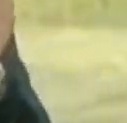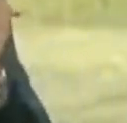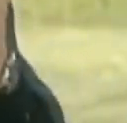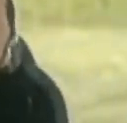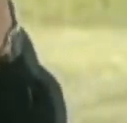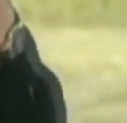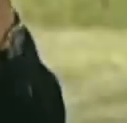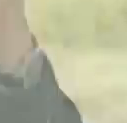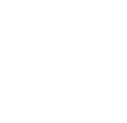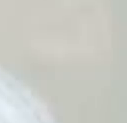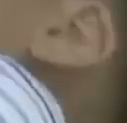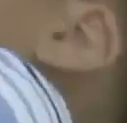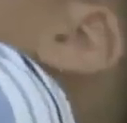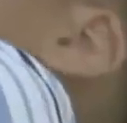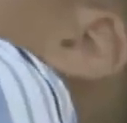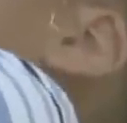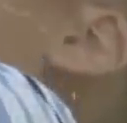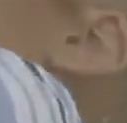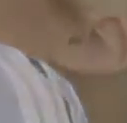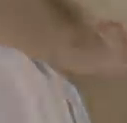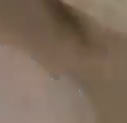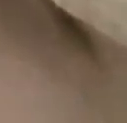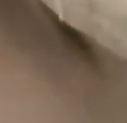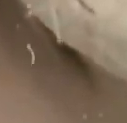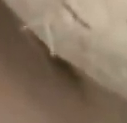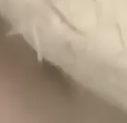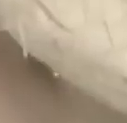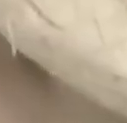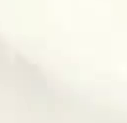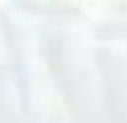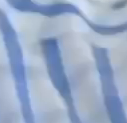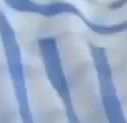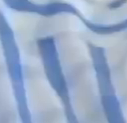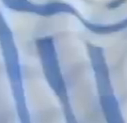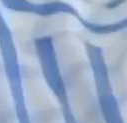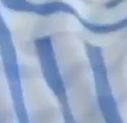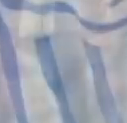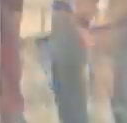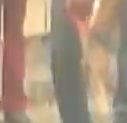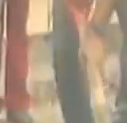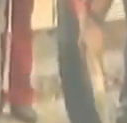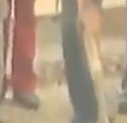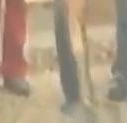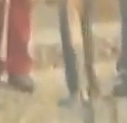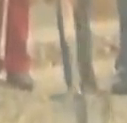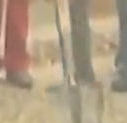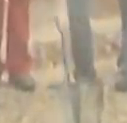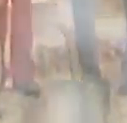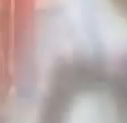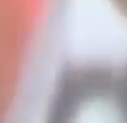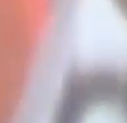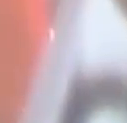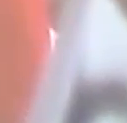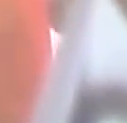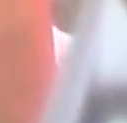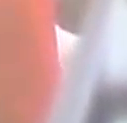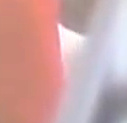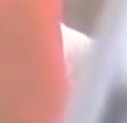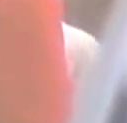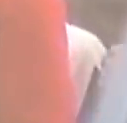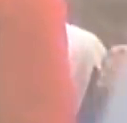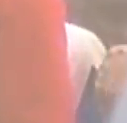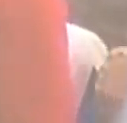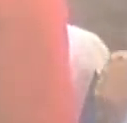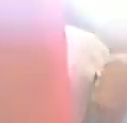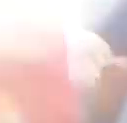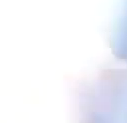Allá va mi guayabita que maduras en el llano, madura en la rama alta donde no